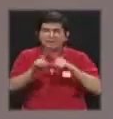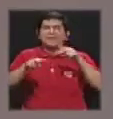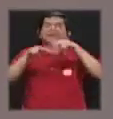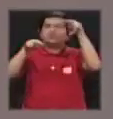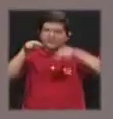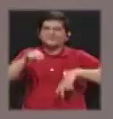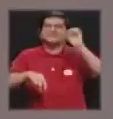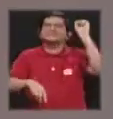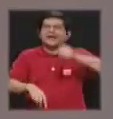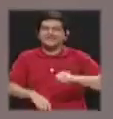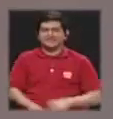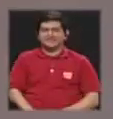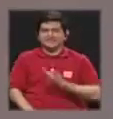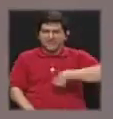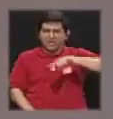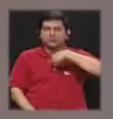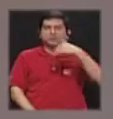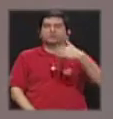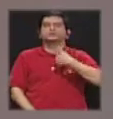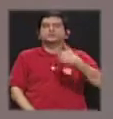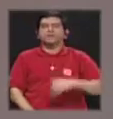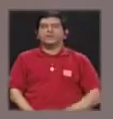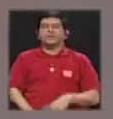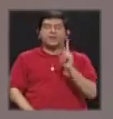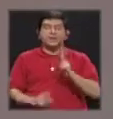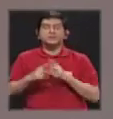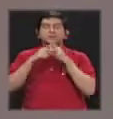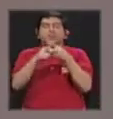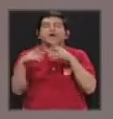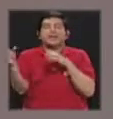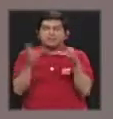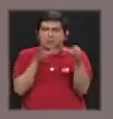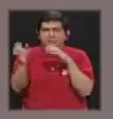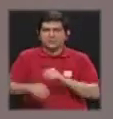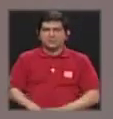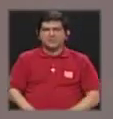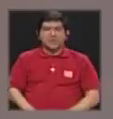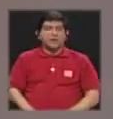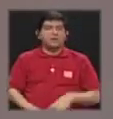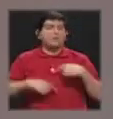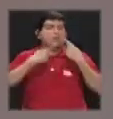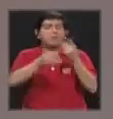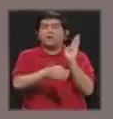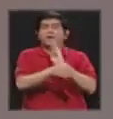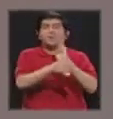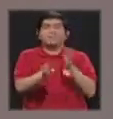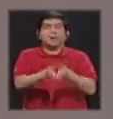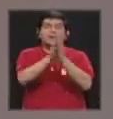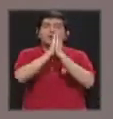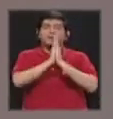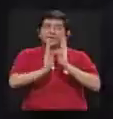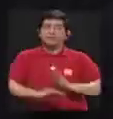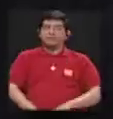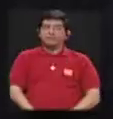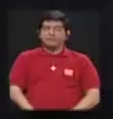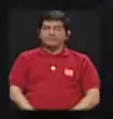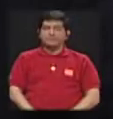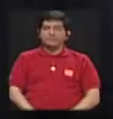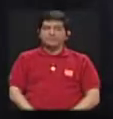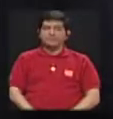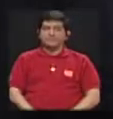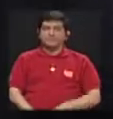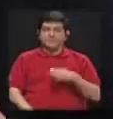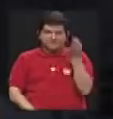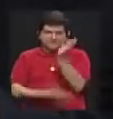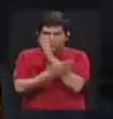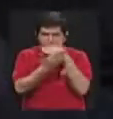desventaja cuando lo que estamos adquiriendo es un crédito comercial, como ir a cualquier otro banco a solicitarlo. En